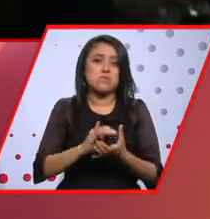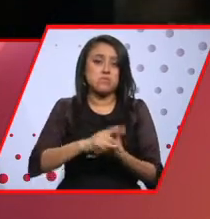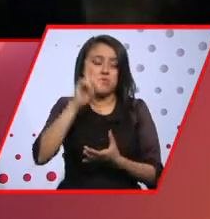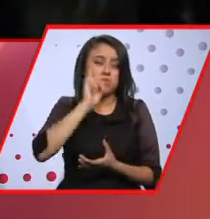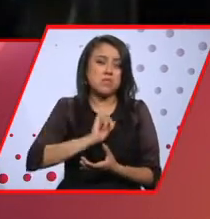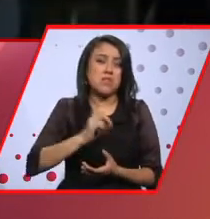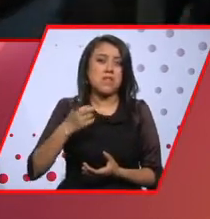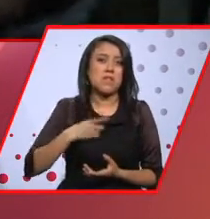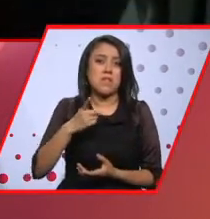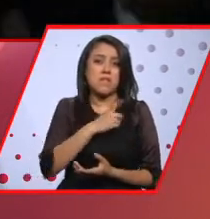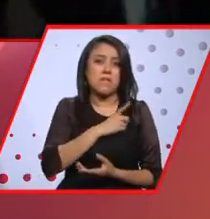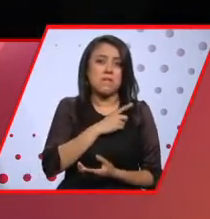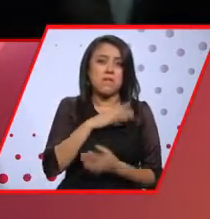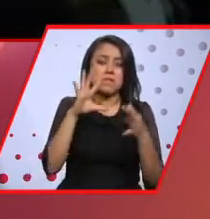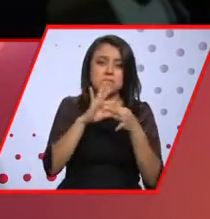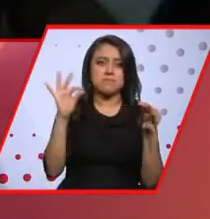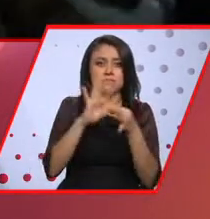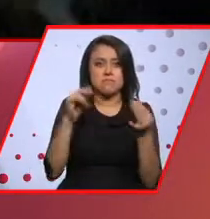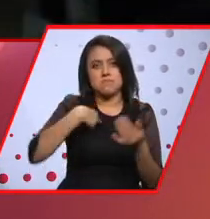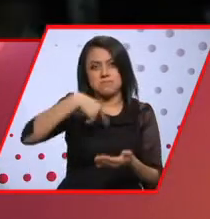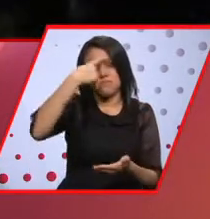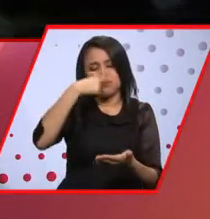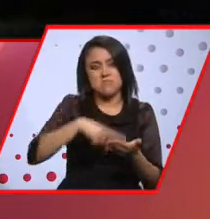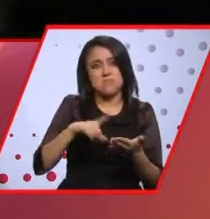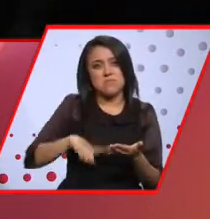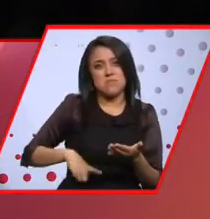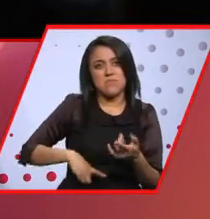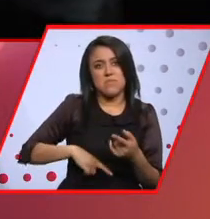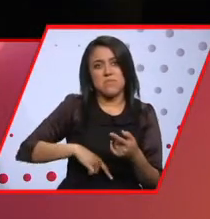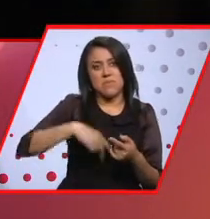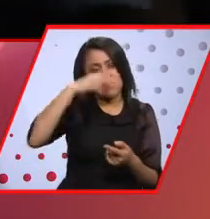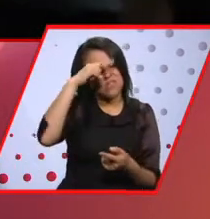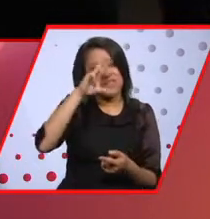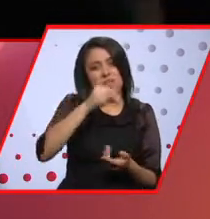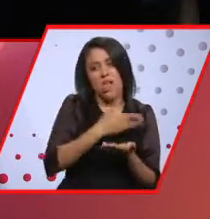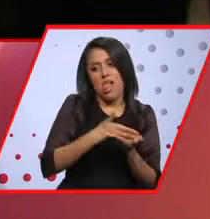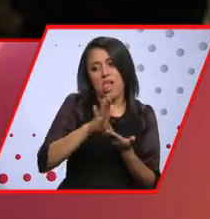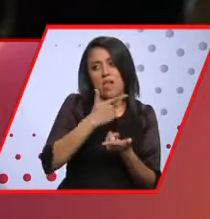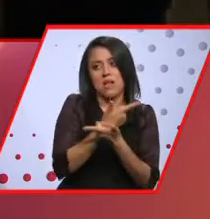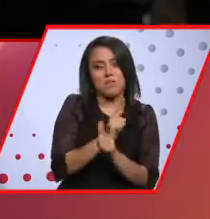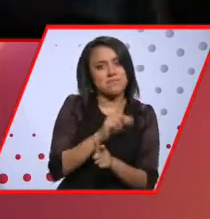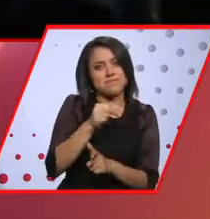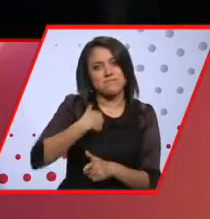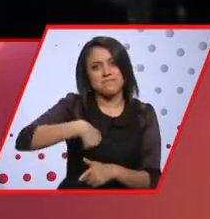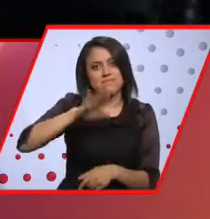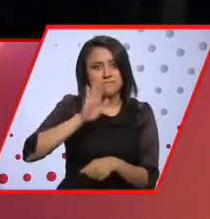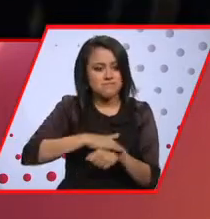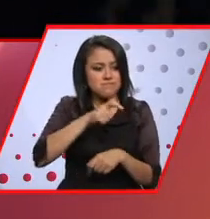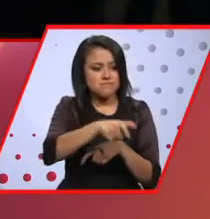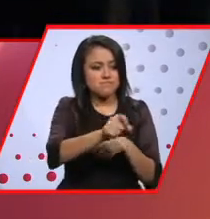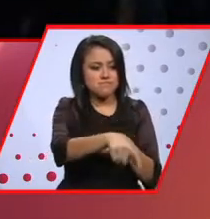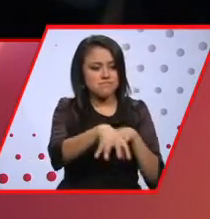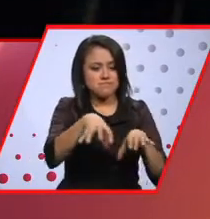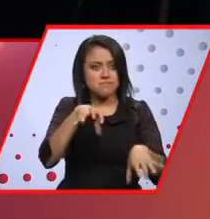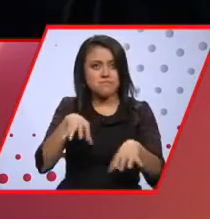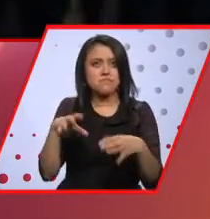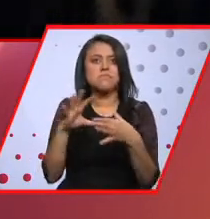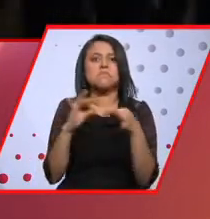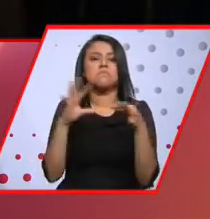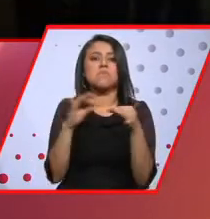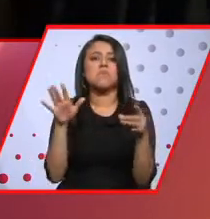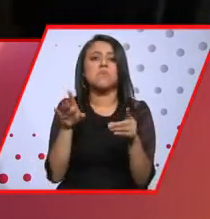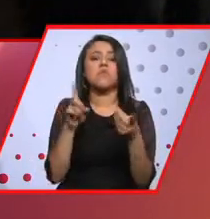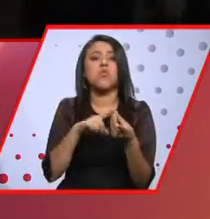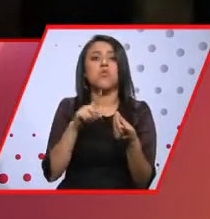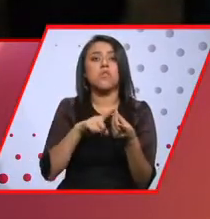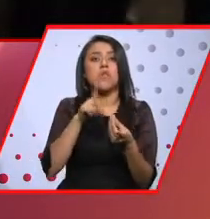muchas cosas, no creo que se la deje libre el gobierno federal mexicano. Siguen apareciendo propiedades, ella tendrá que explicar dónde está el dinero del DIF, de